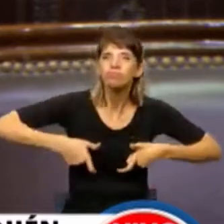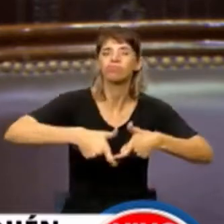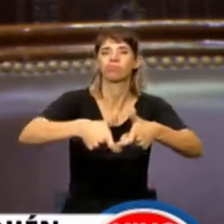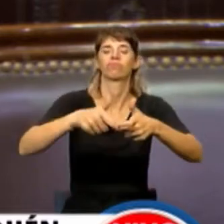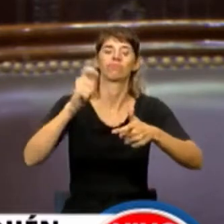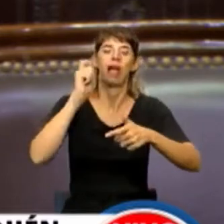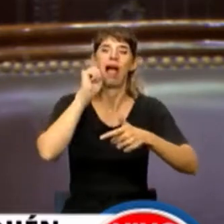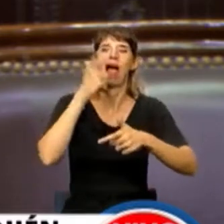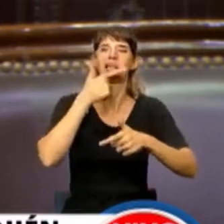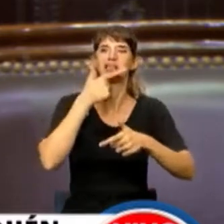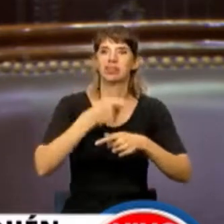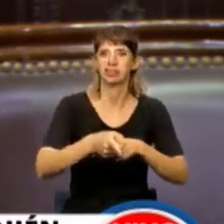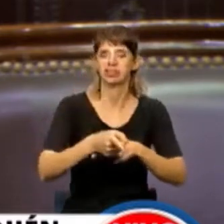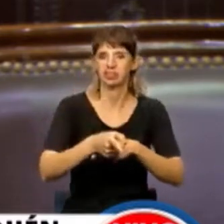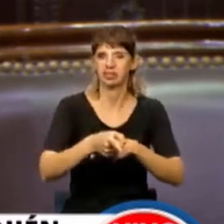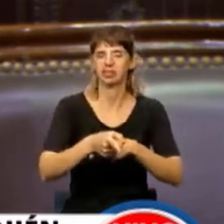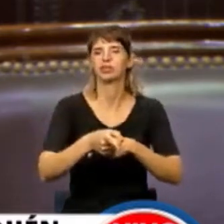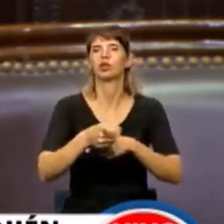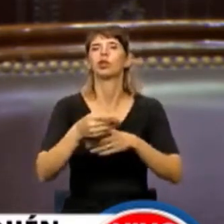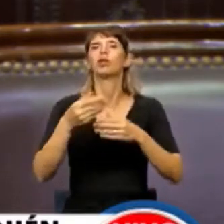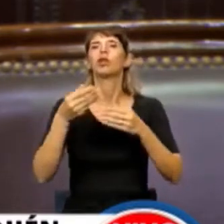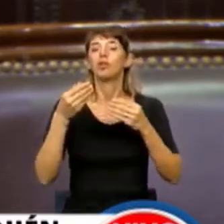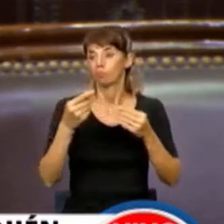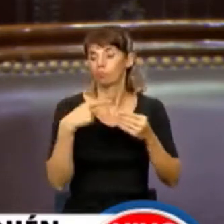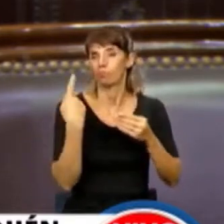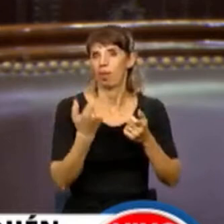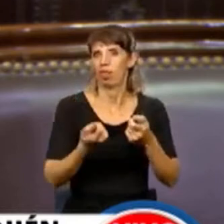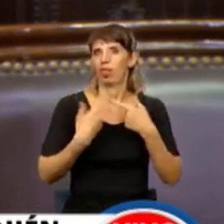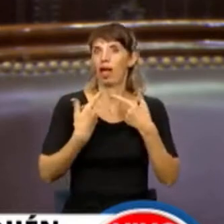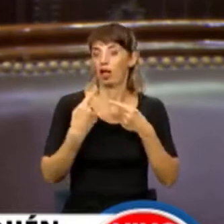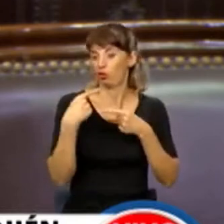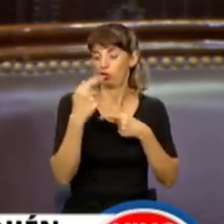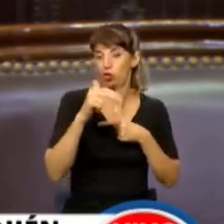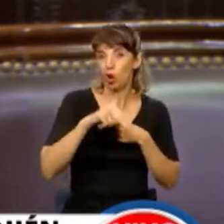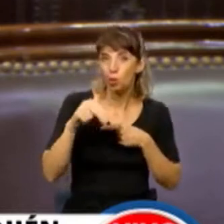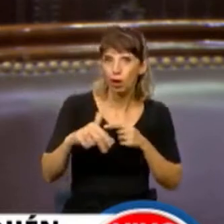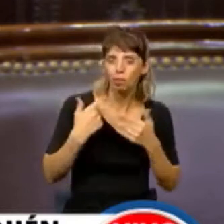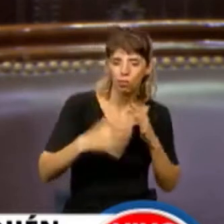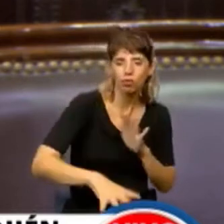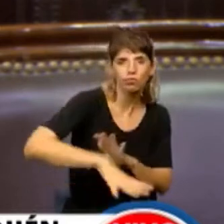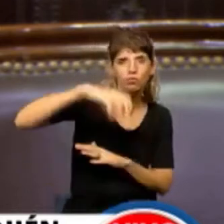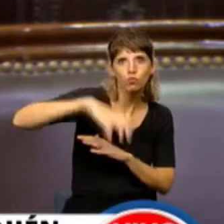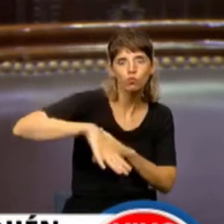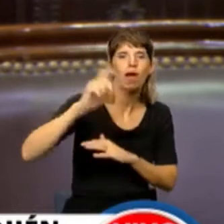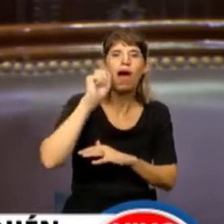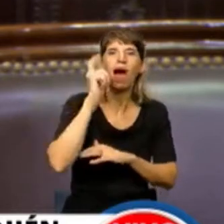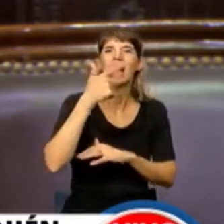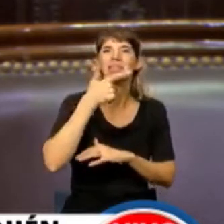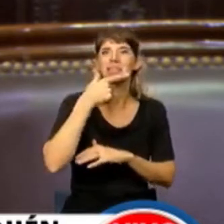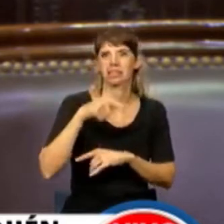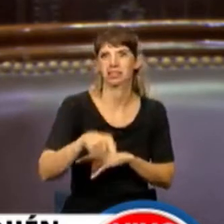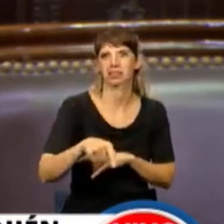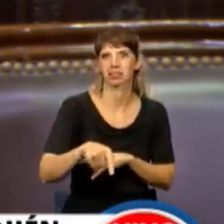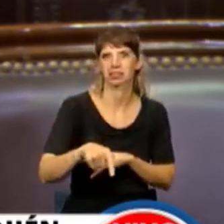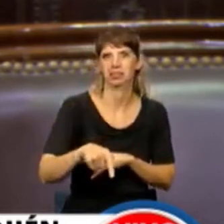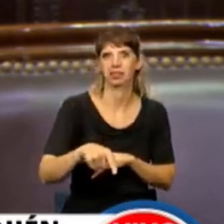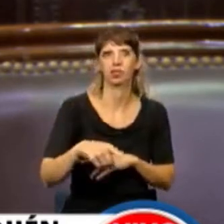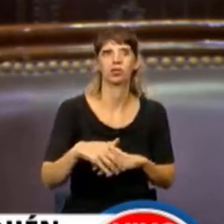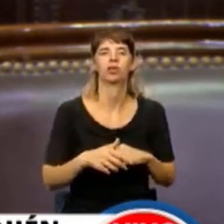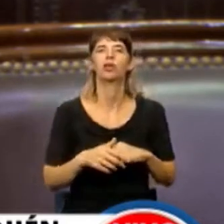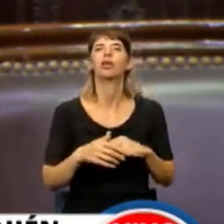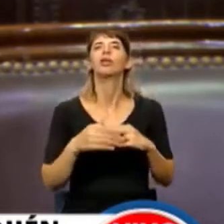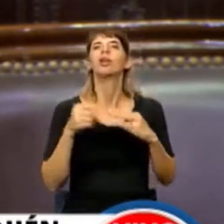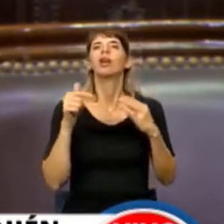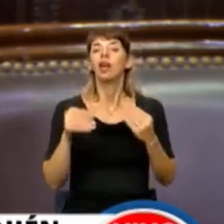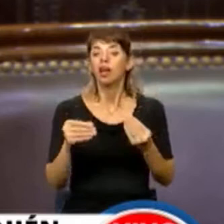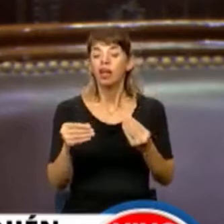neuquinos poder sacar nuestro gas de nuestra tierra. Gas que seguramente se nos han acortado los plazos para